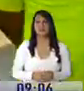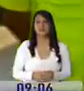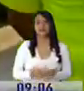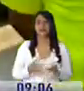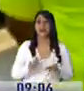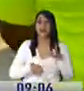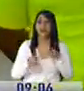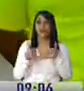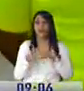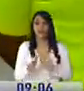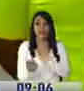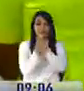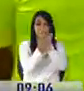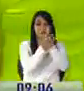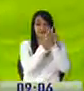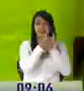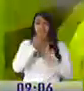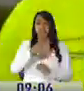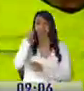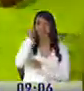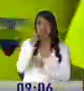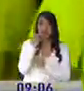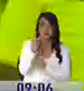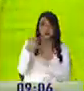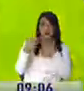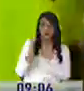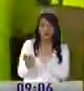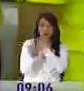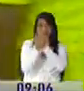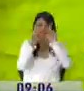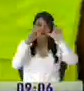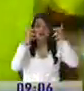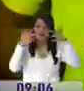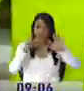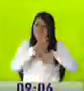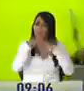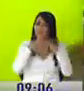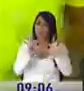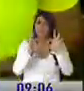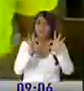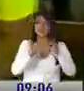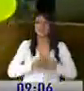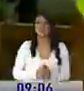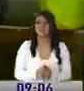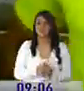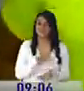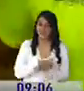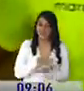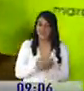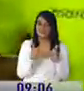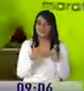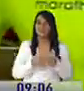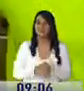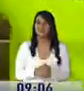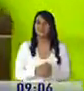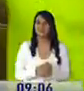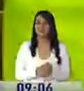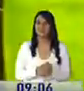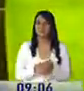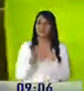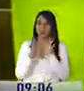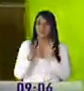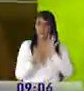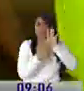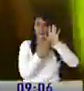jugador Sí ayer Vimos a varios de los jugadores nos tomamos fotos Todo muy bien muchas graas Tranquilo tranquilo bueno Roberto les quiero